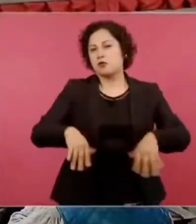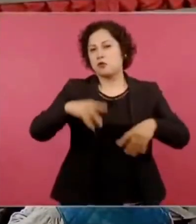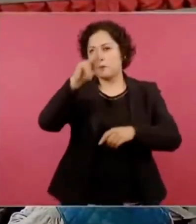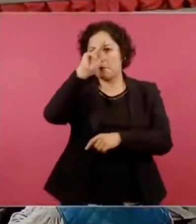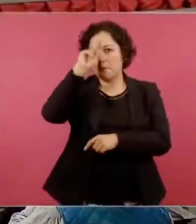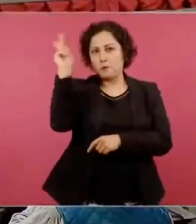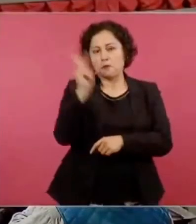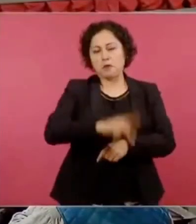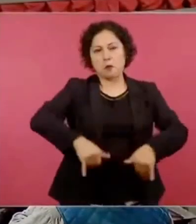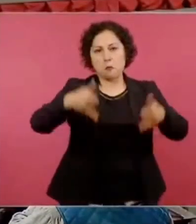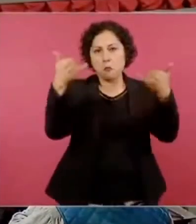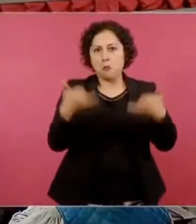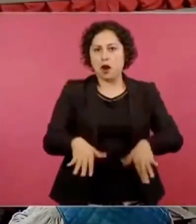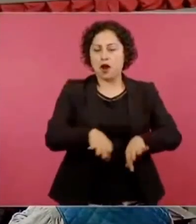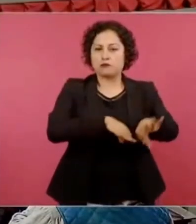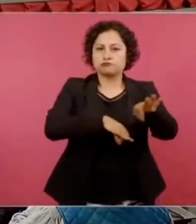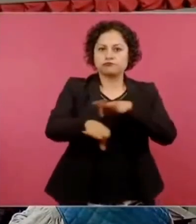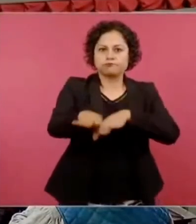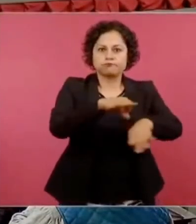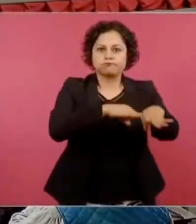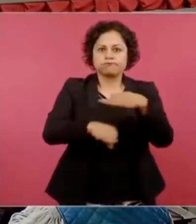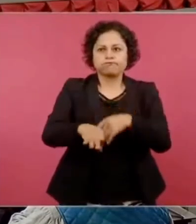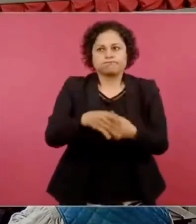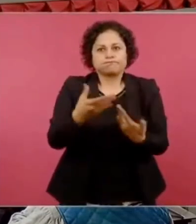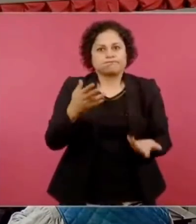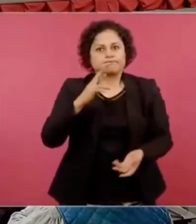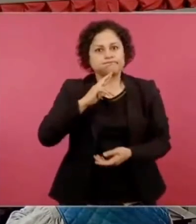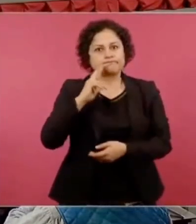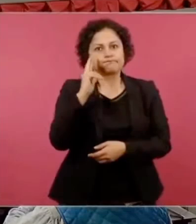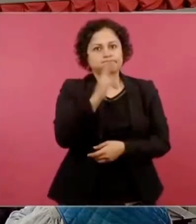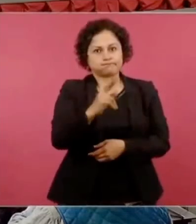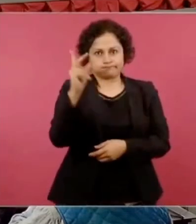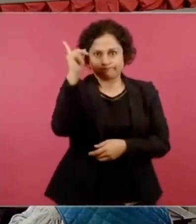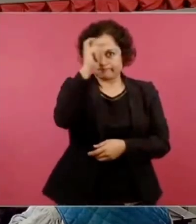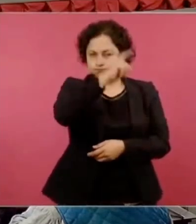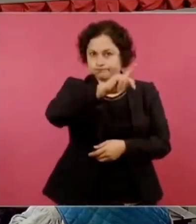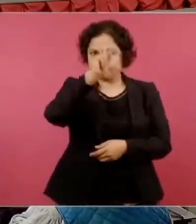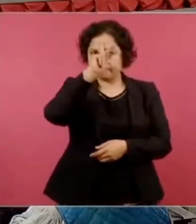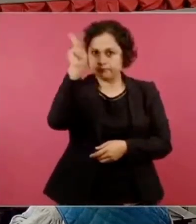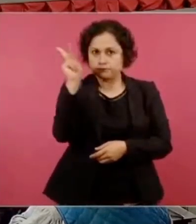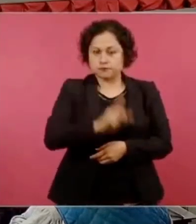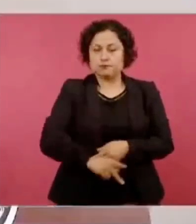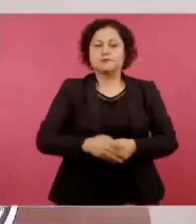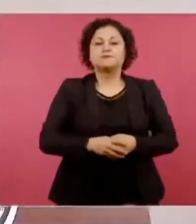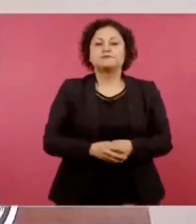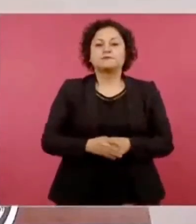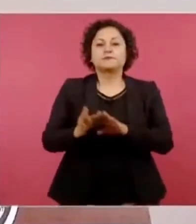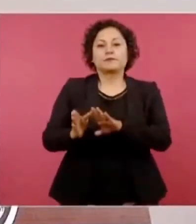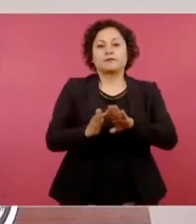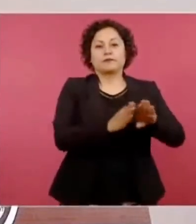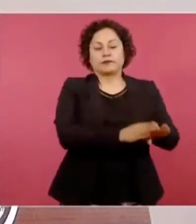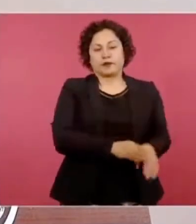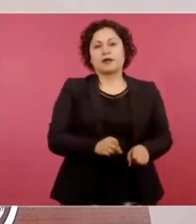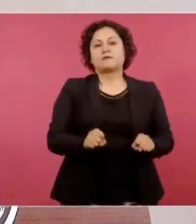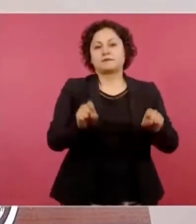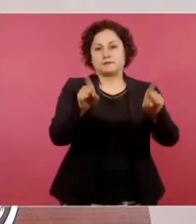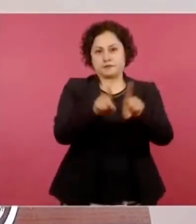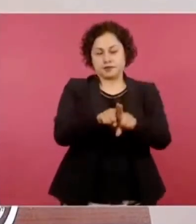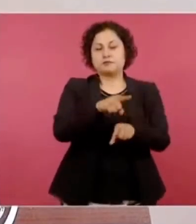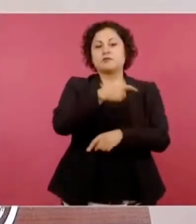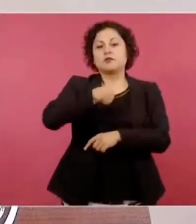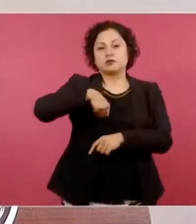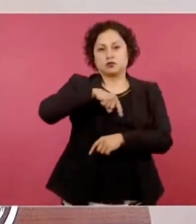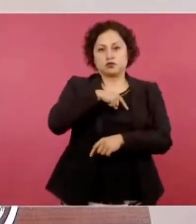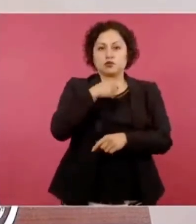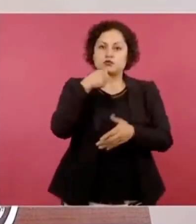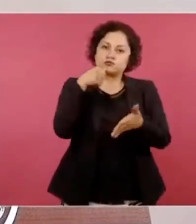trata de uno de los orígenes del problema. Por otro lado, también señalamos a los ministros y a las ministras